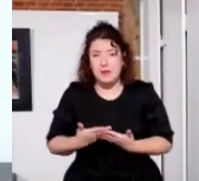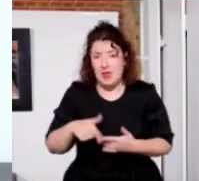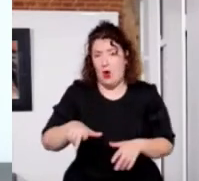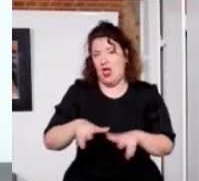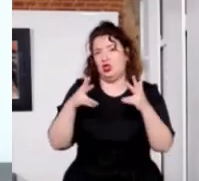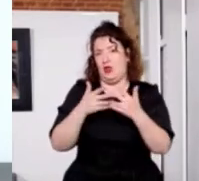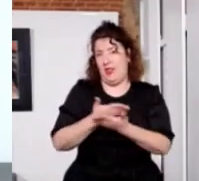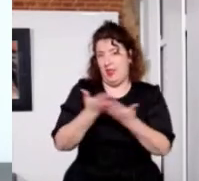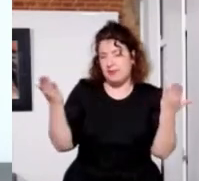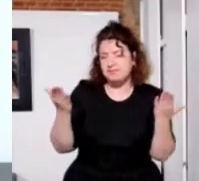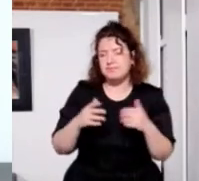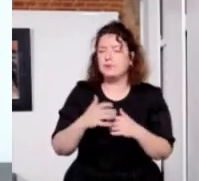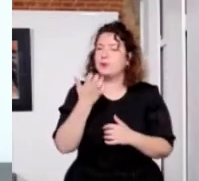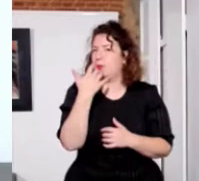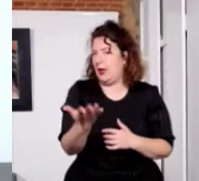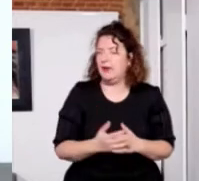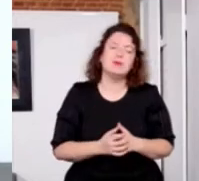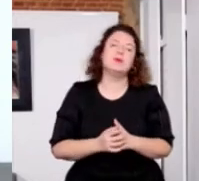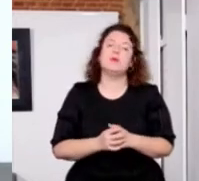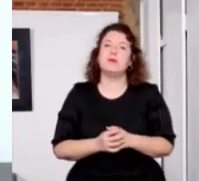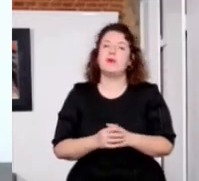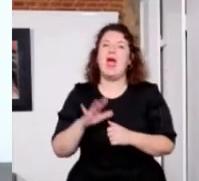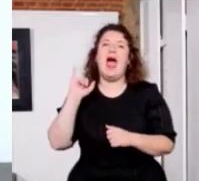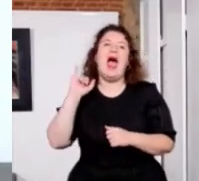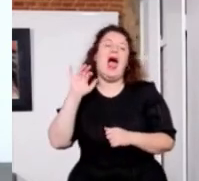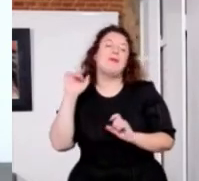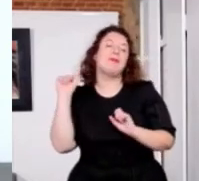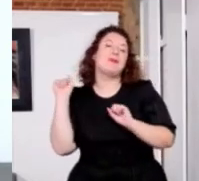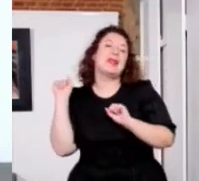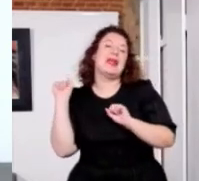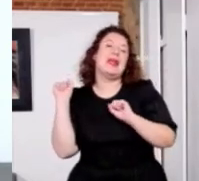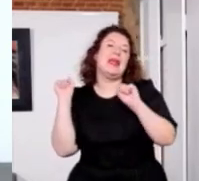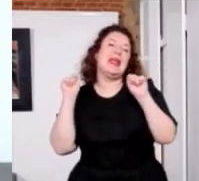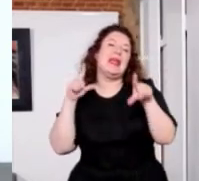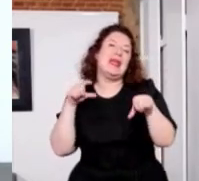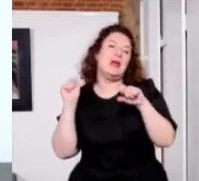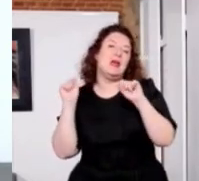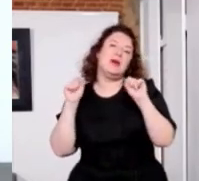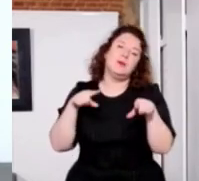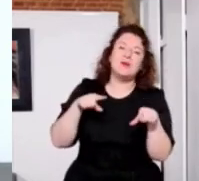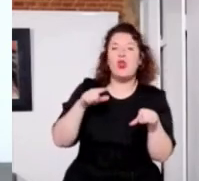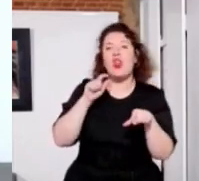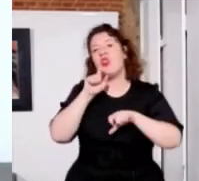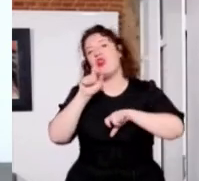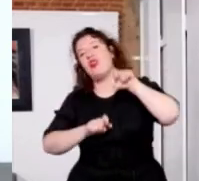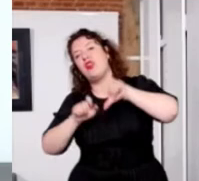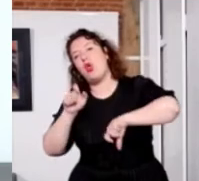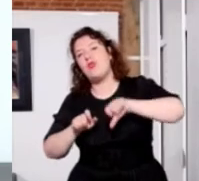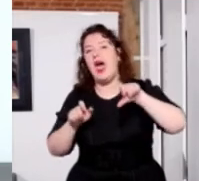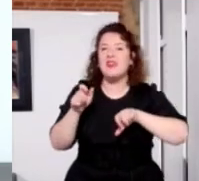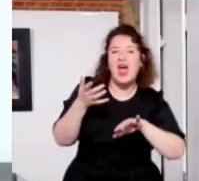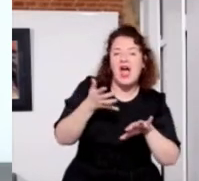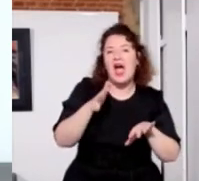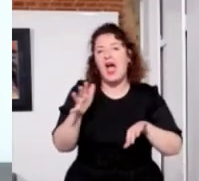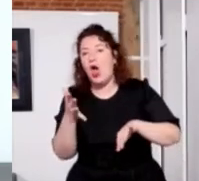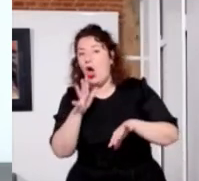permitirnos decir, por ejemplo, que hay inmigrantes que son una especie de pseudo-ciudadanos porque